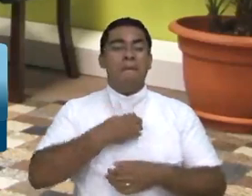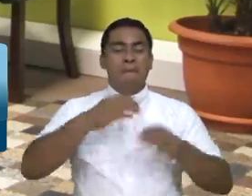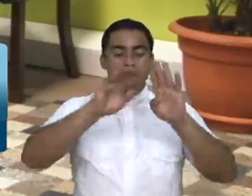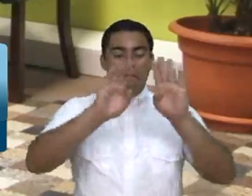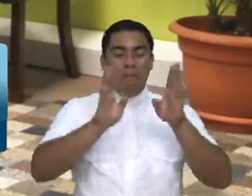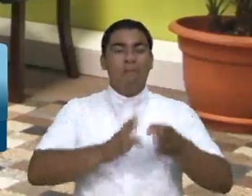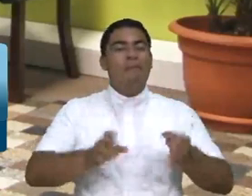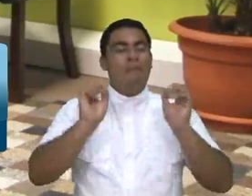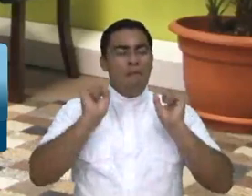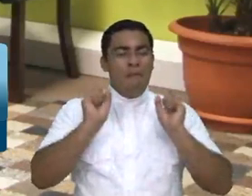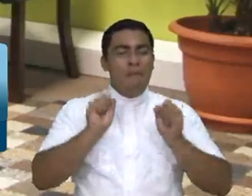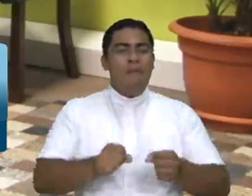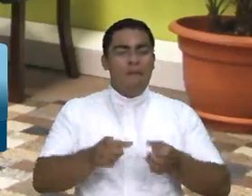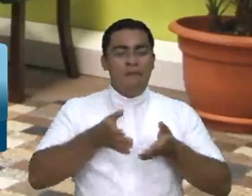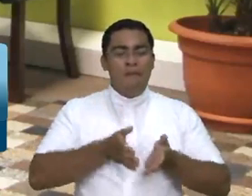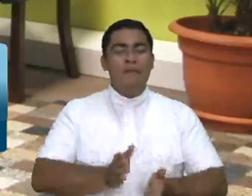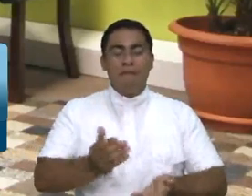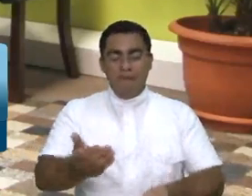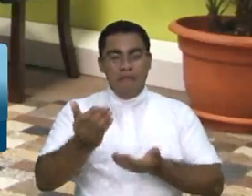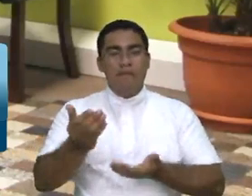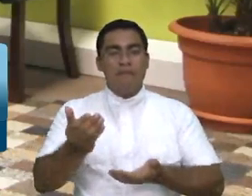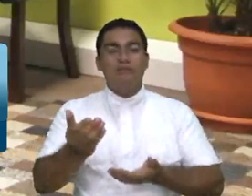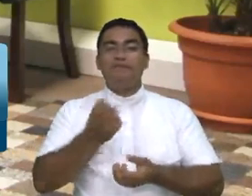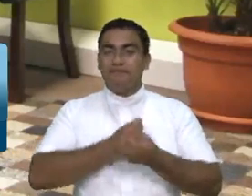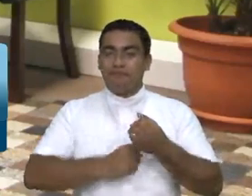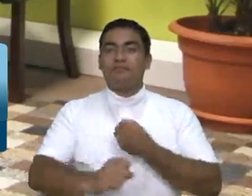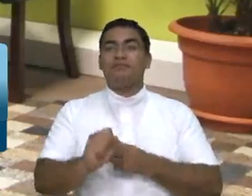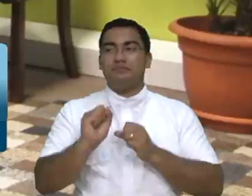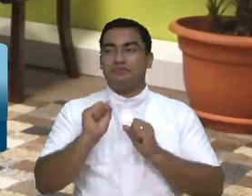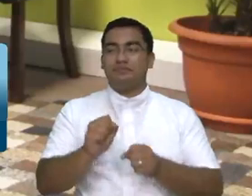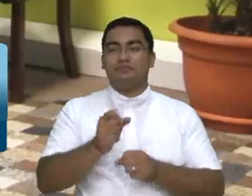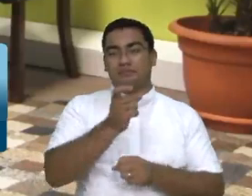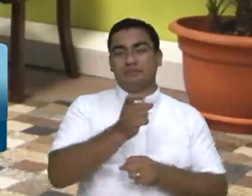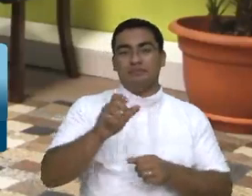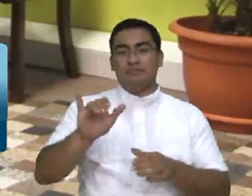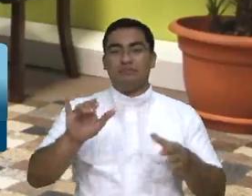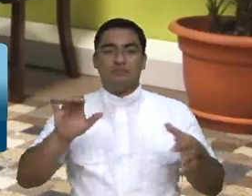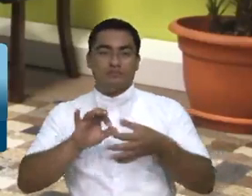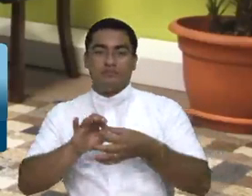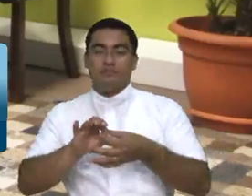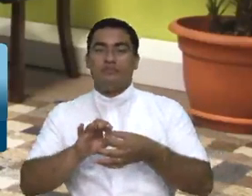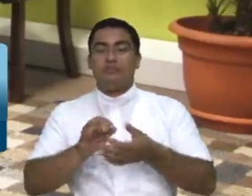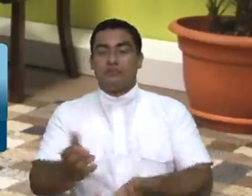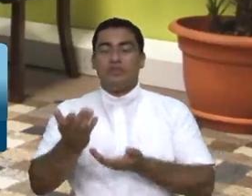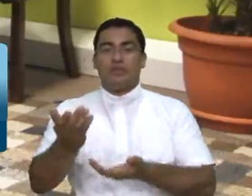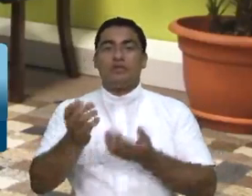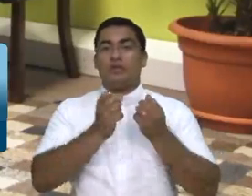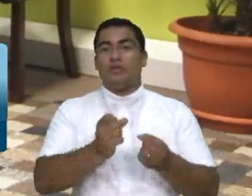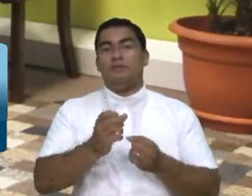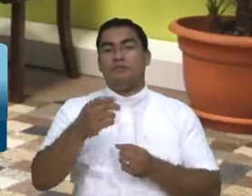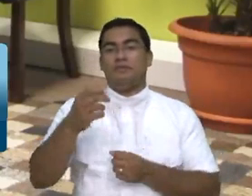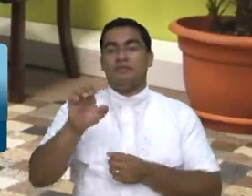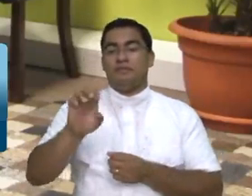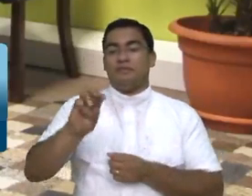con hemofilia al poner la X que está defectuosa, ¿verdad? Con la Y, al hacer esa combinación sale un varón hemofílico.